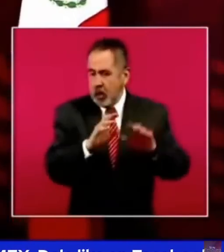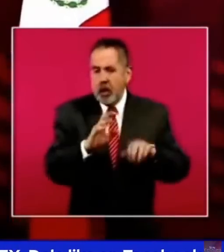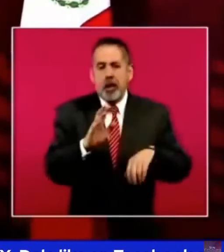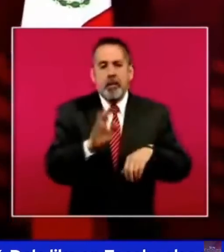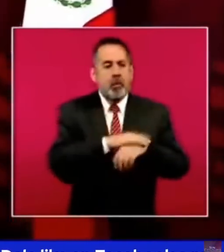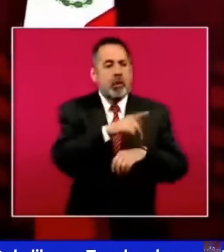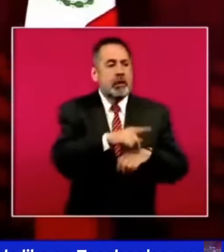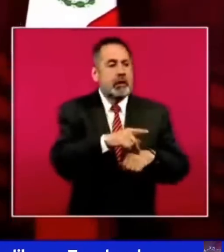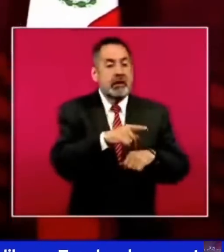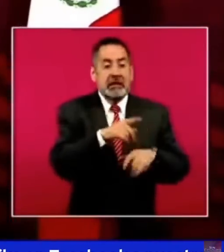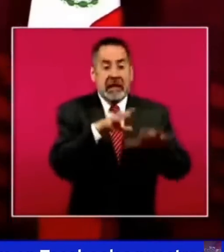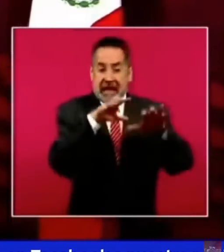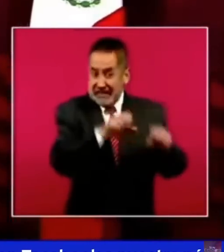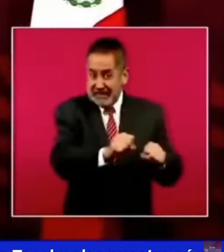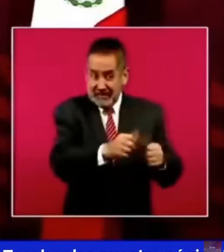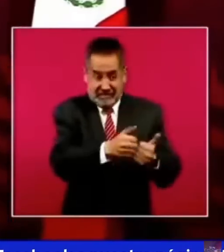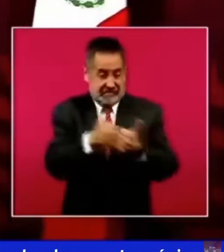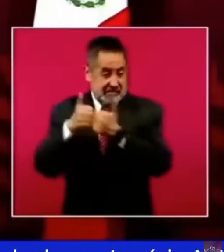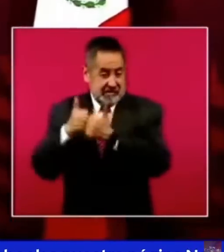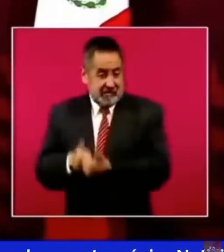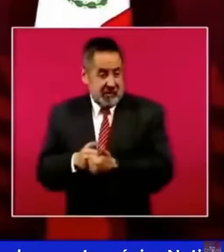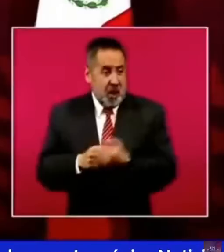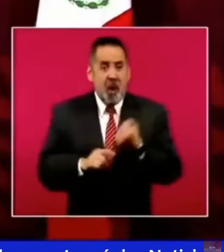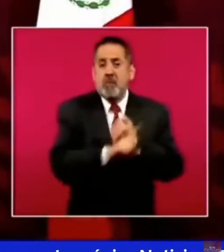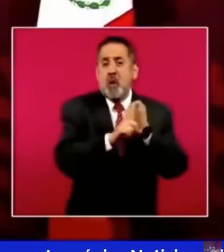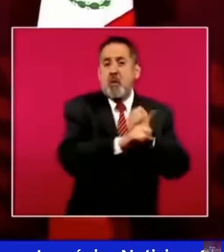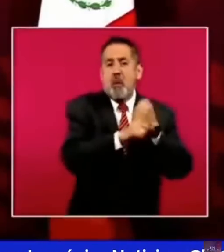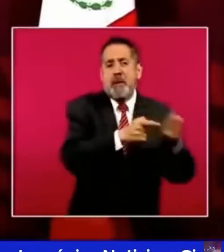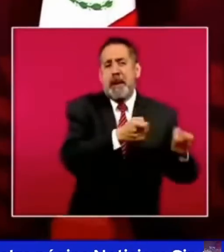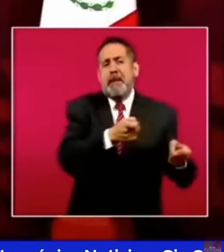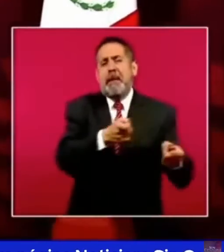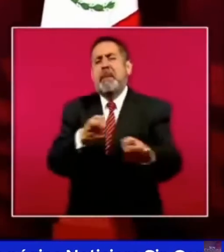por los riesgos a la población